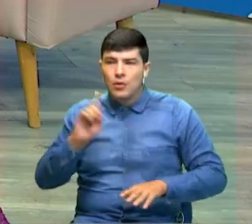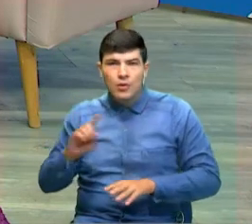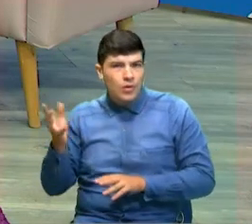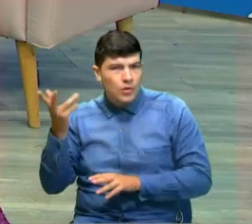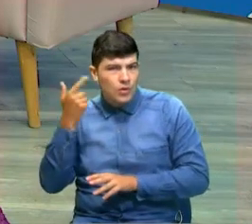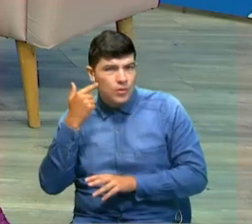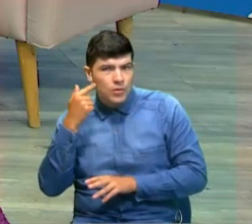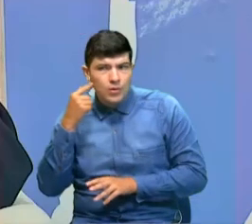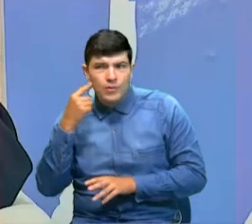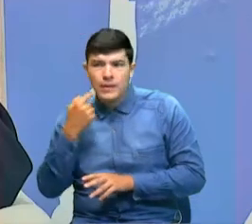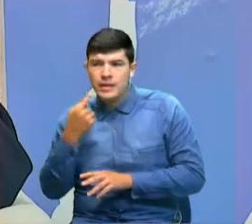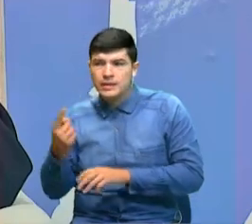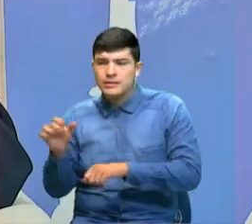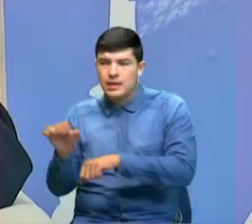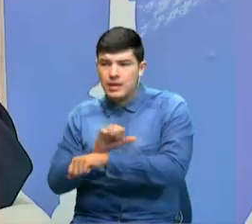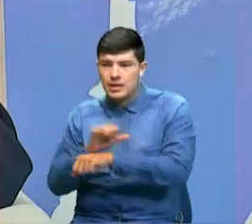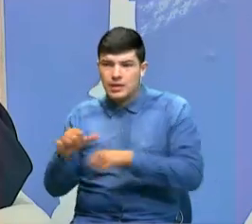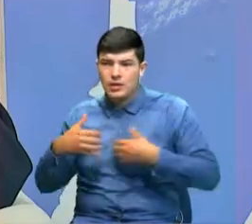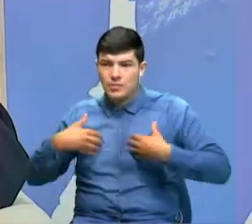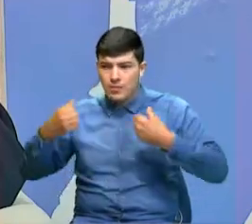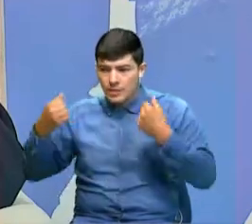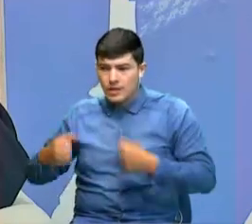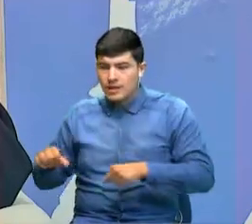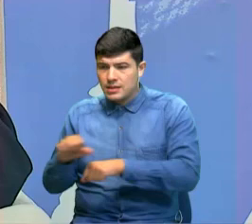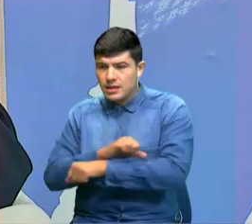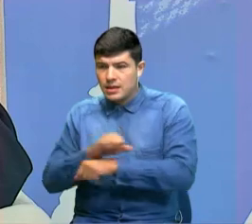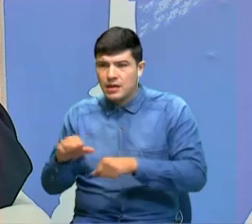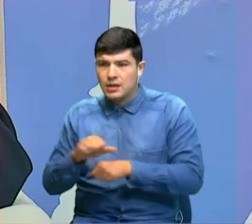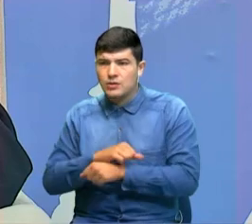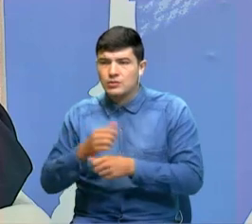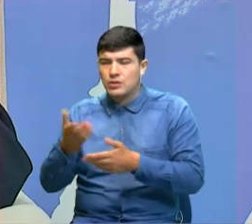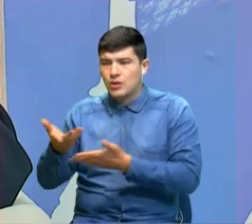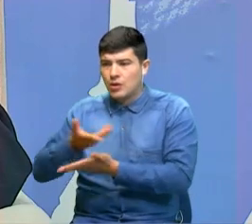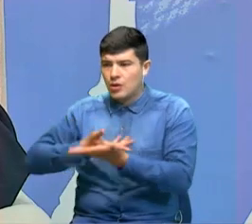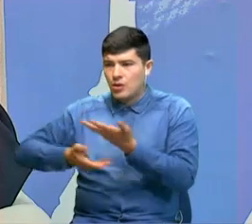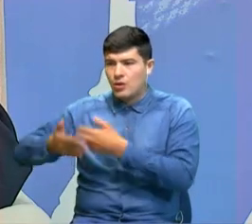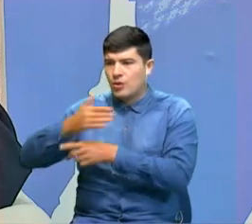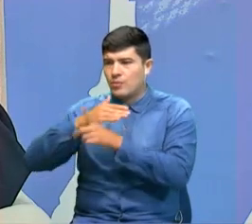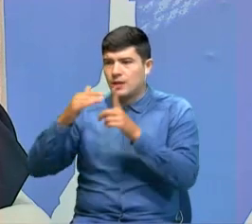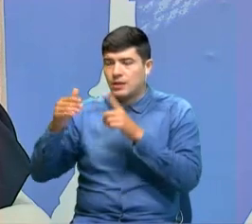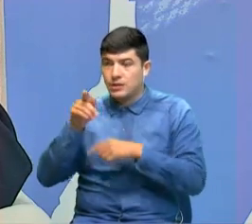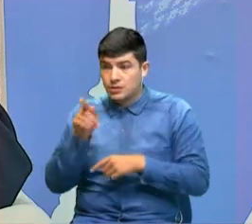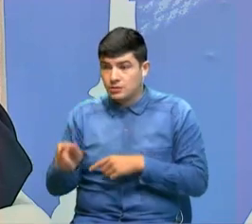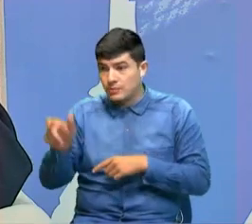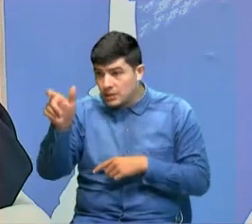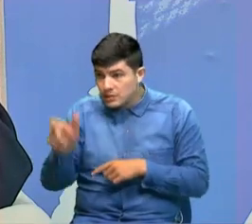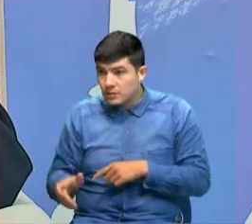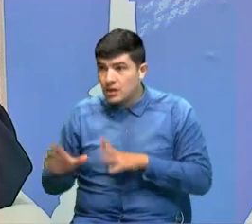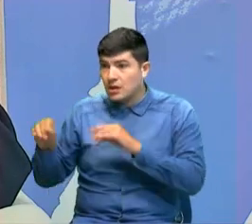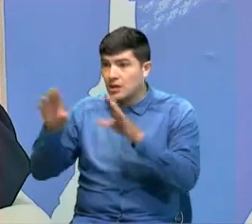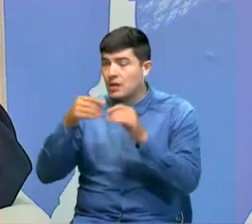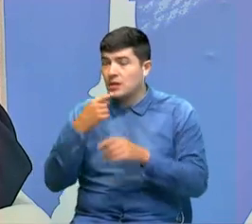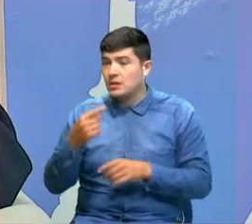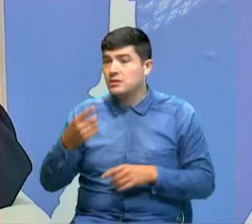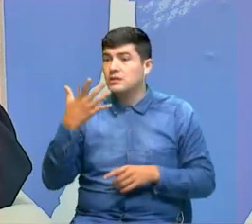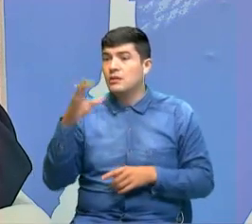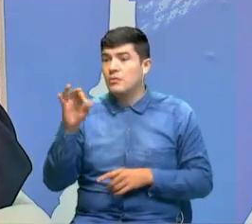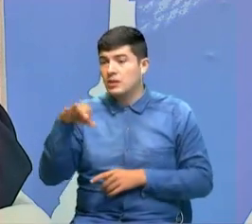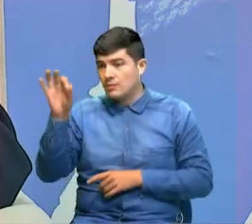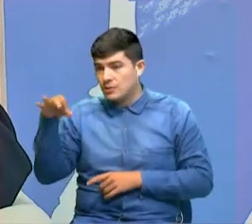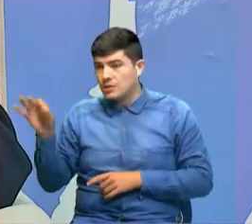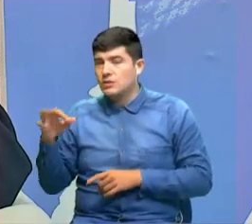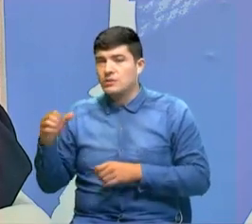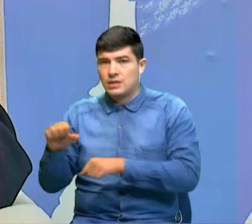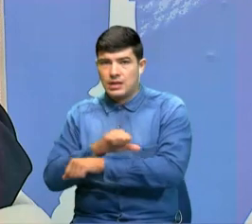Me están diciendo que el carro como tal, la propiedad del carro es compartida. Entonces, que el señor que nos estaba hablando tiene un 50%